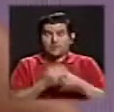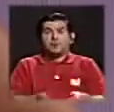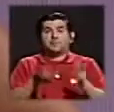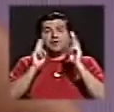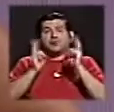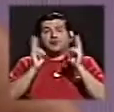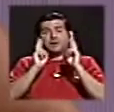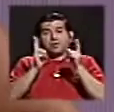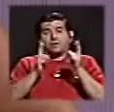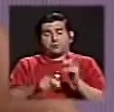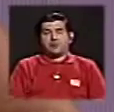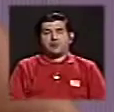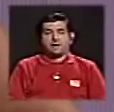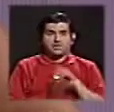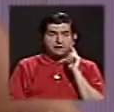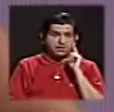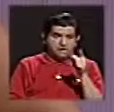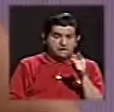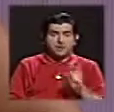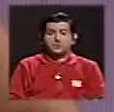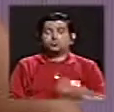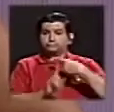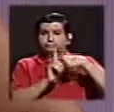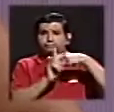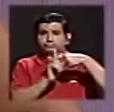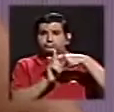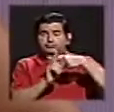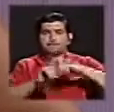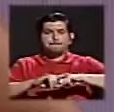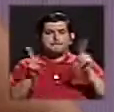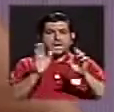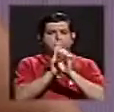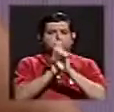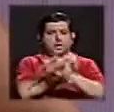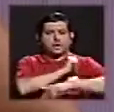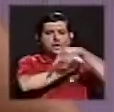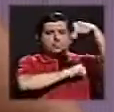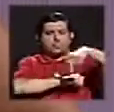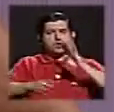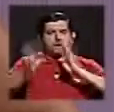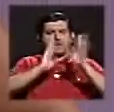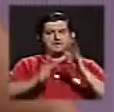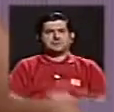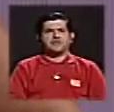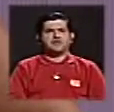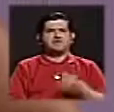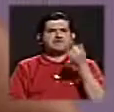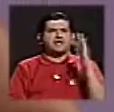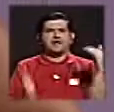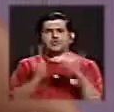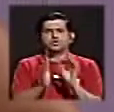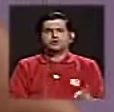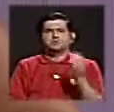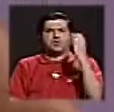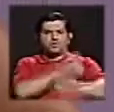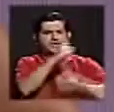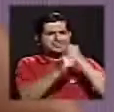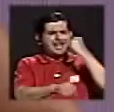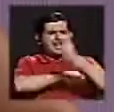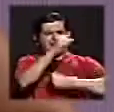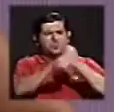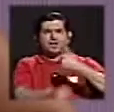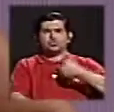ojalá efectivamente sean positivos. Pero, por ejemplo, en el país se habla de que hay unas 14.000 adolescentes al año